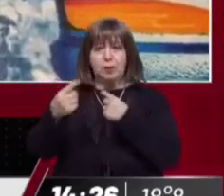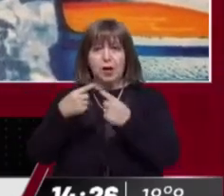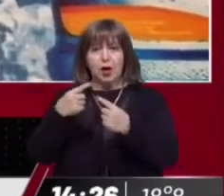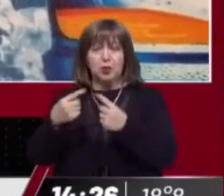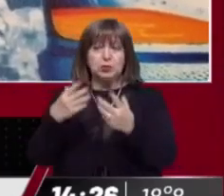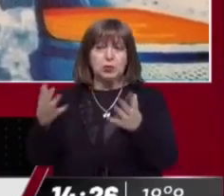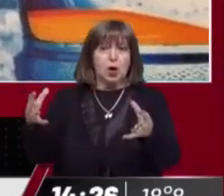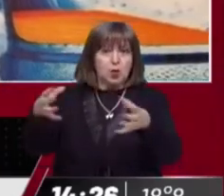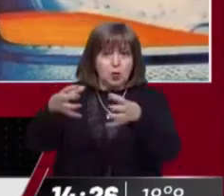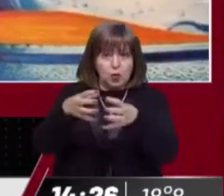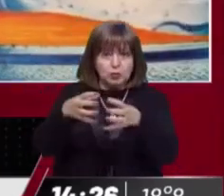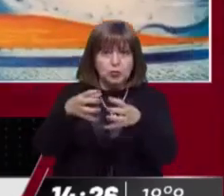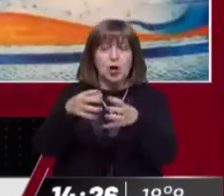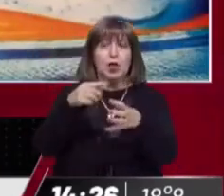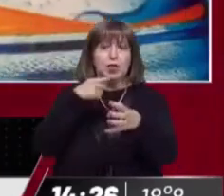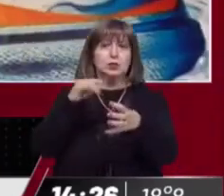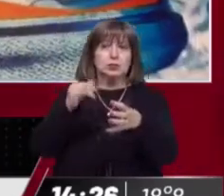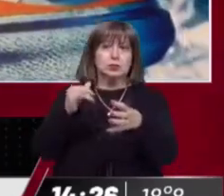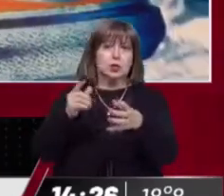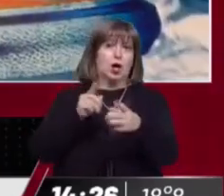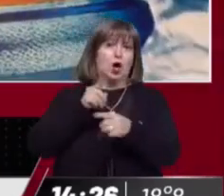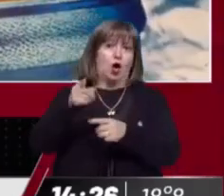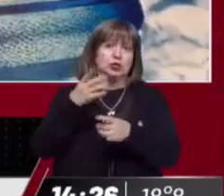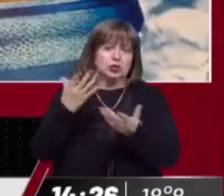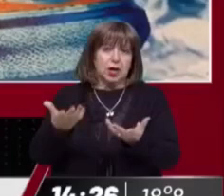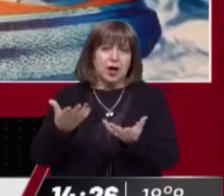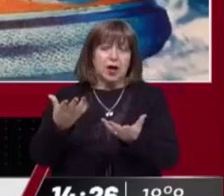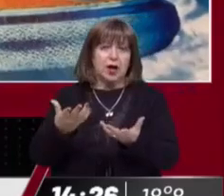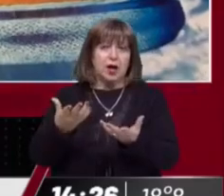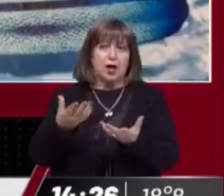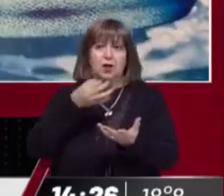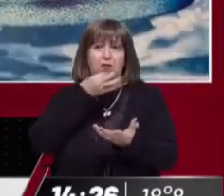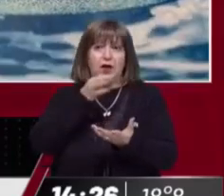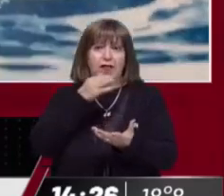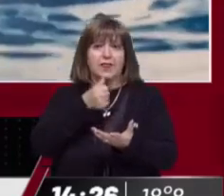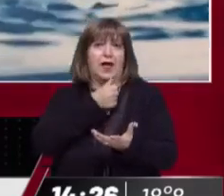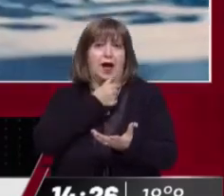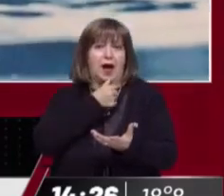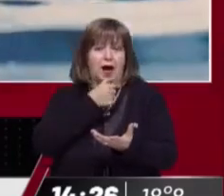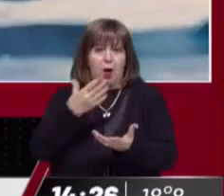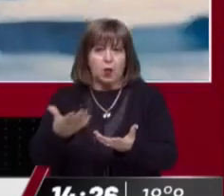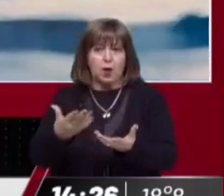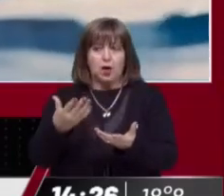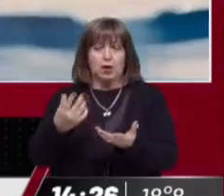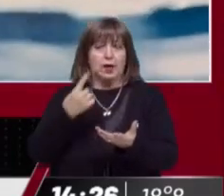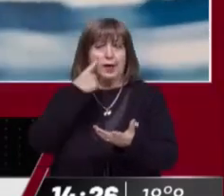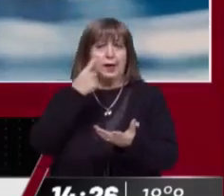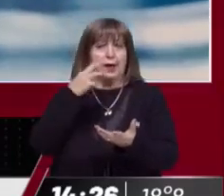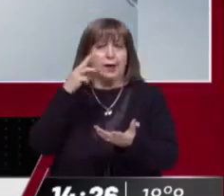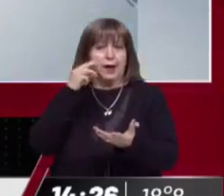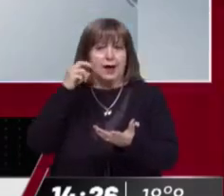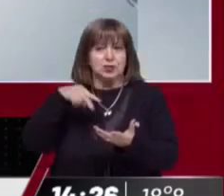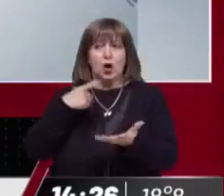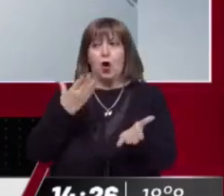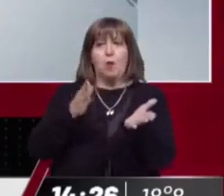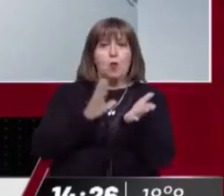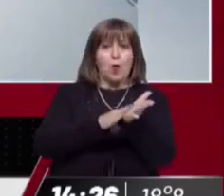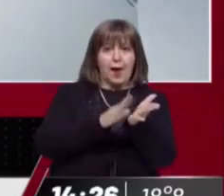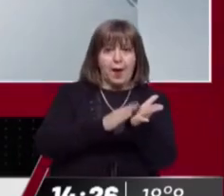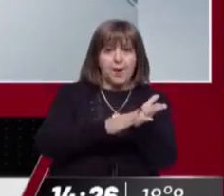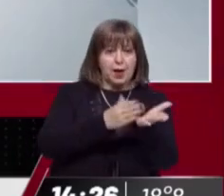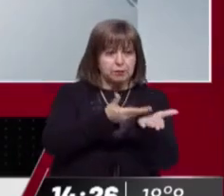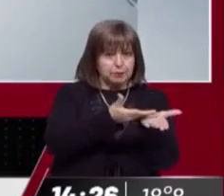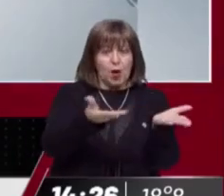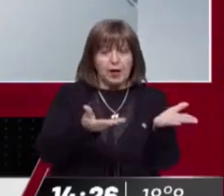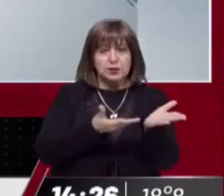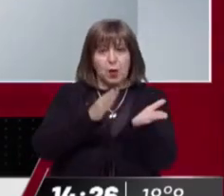alineados frente a esto. Por supuesto que a partir de lo que realizó de recabar pruebas por parte de